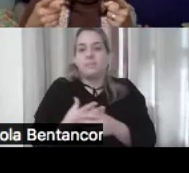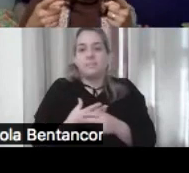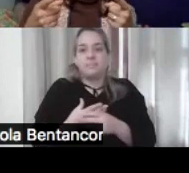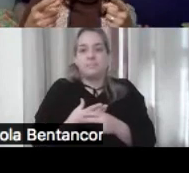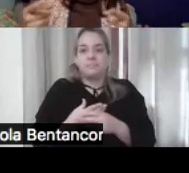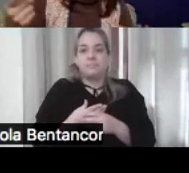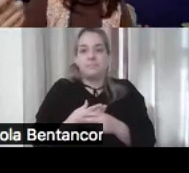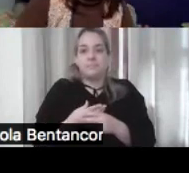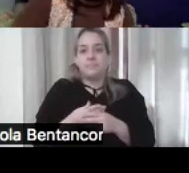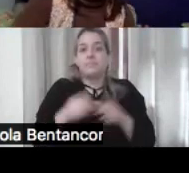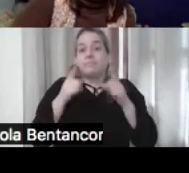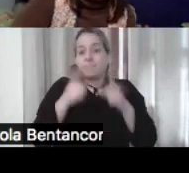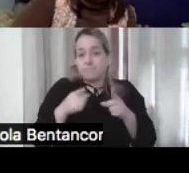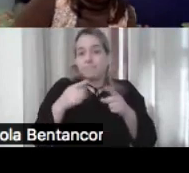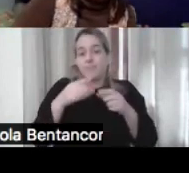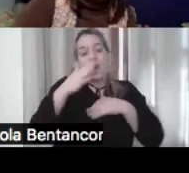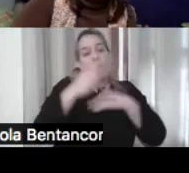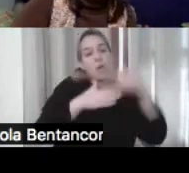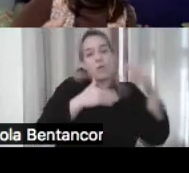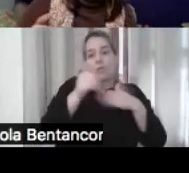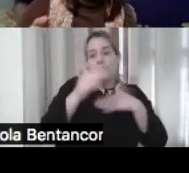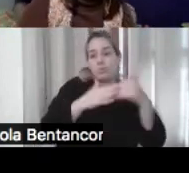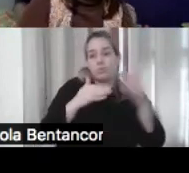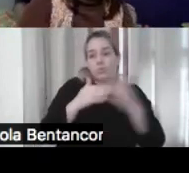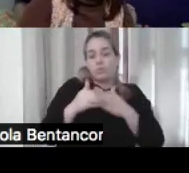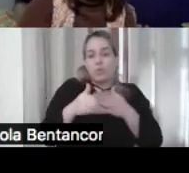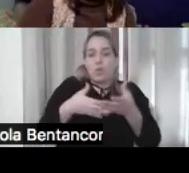diaria, son la construcción de apoyos.